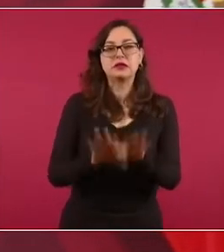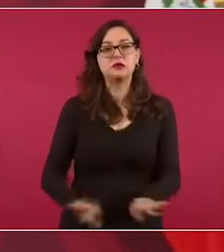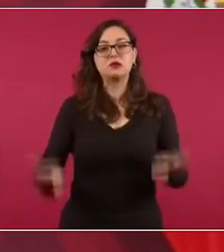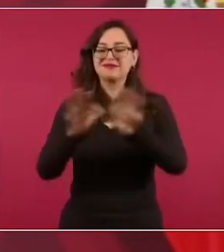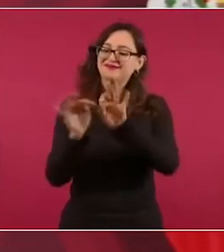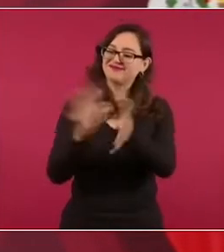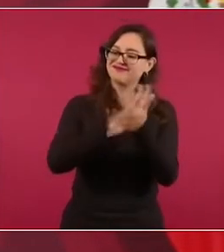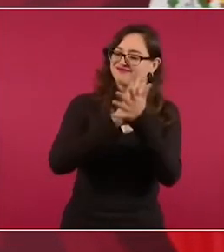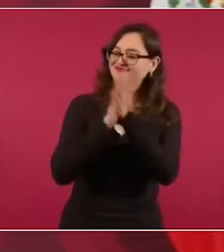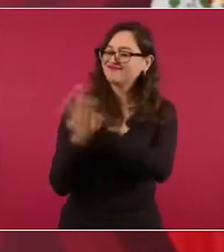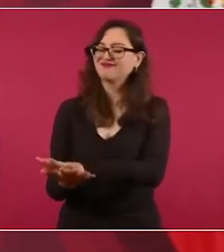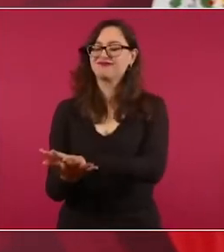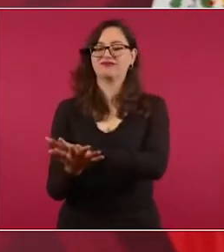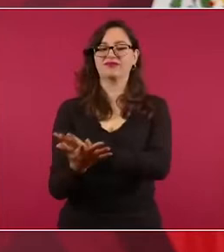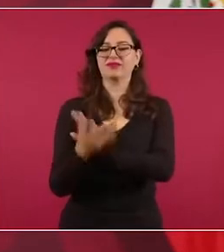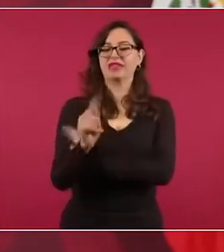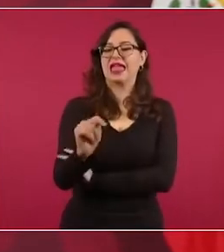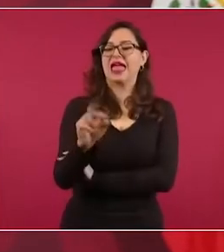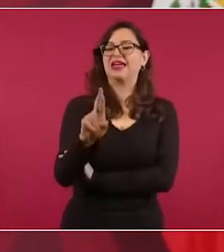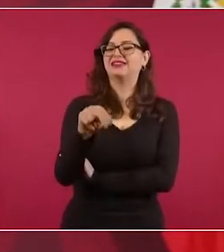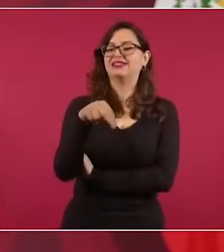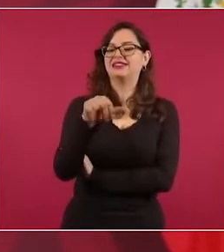lema de campaña,